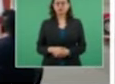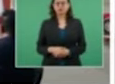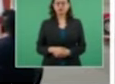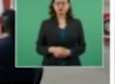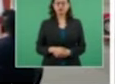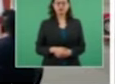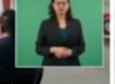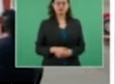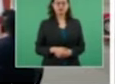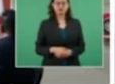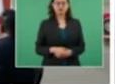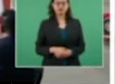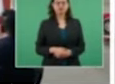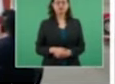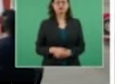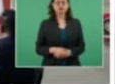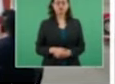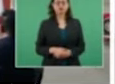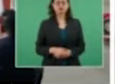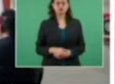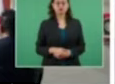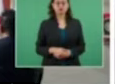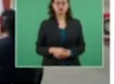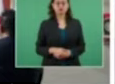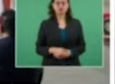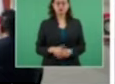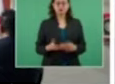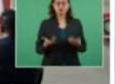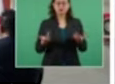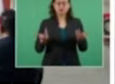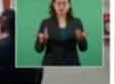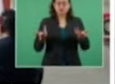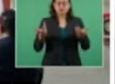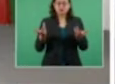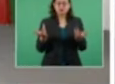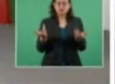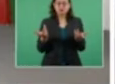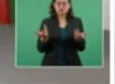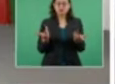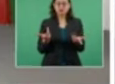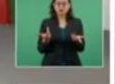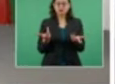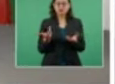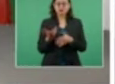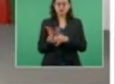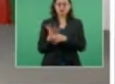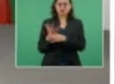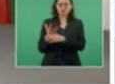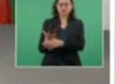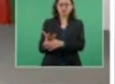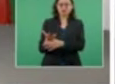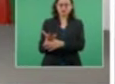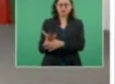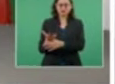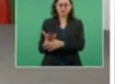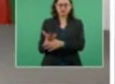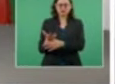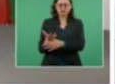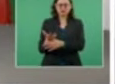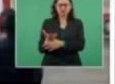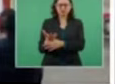tienen la palabra. En el foro de Palacio Nacional, el presidente es el que tiene la voz, pero no le da oportunidad a